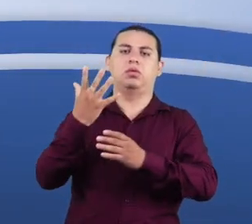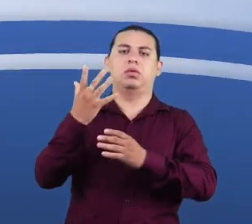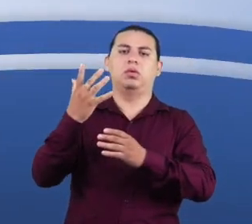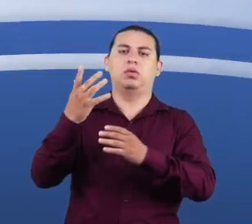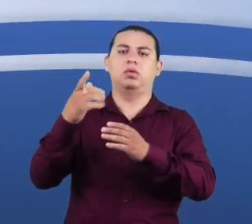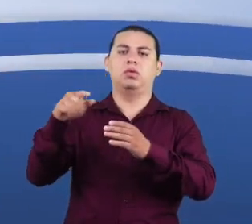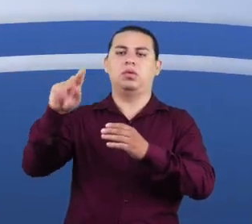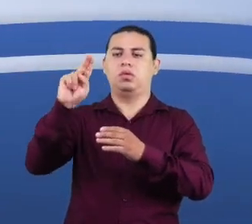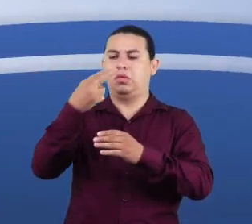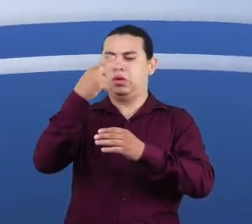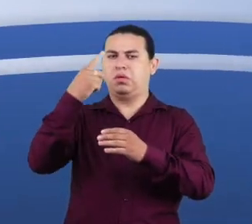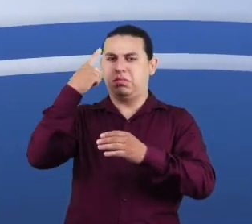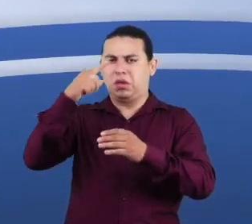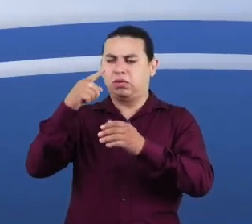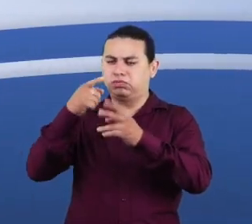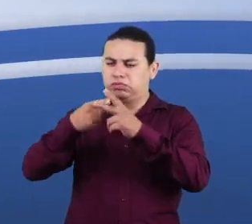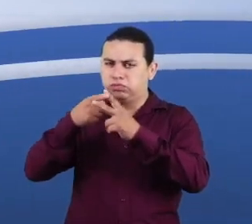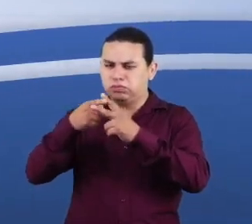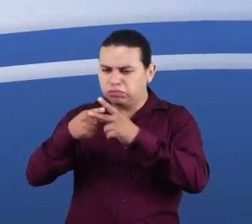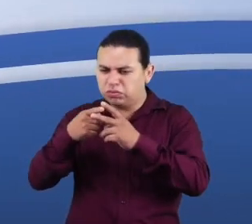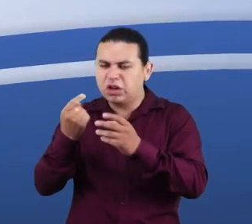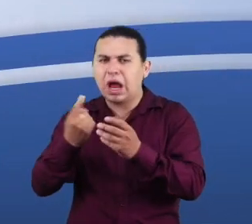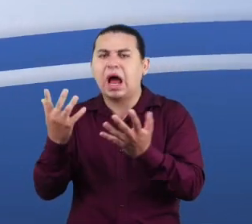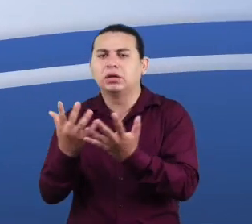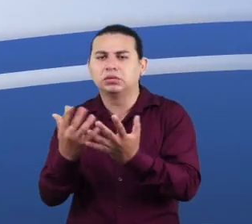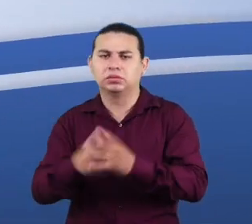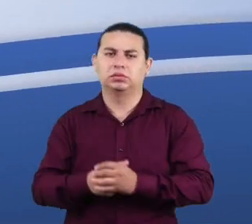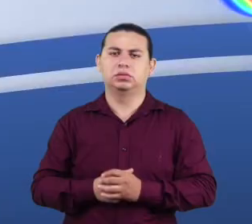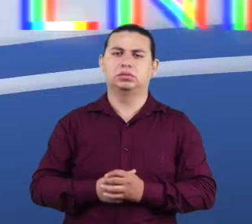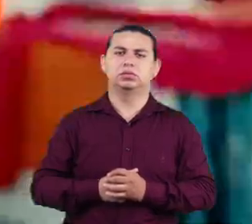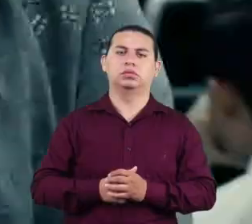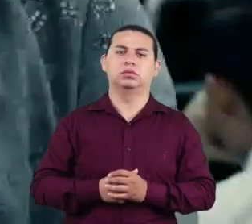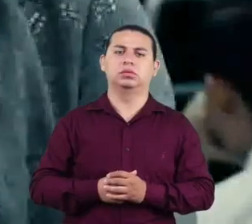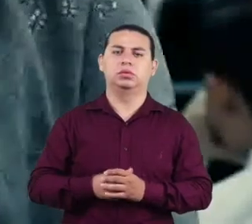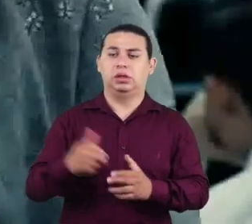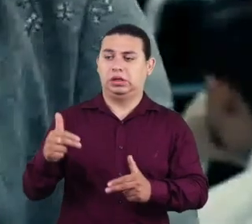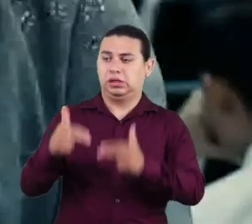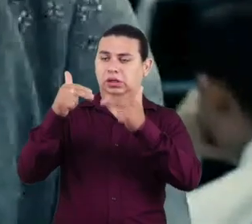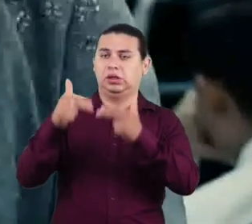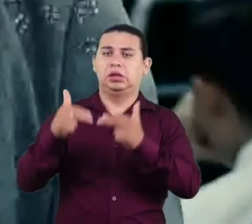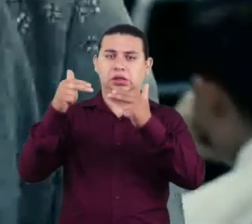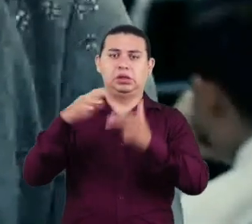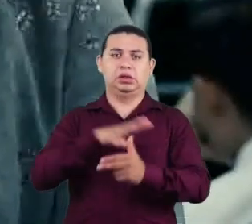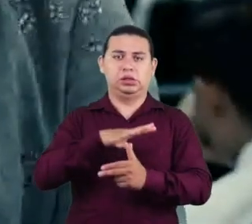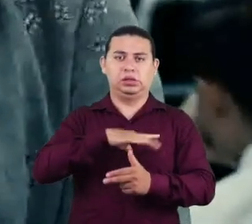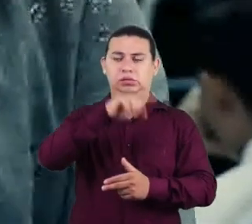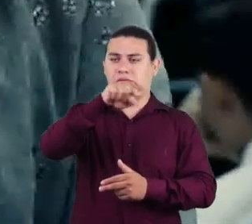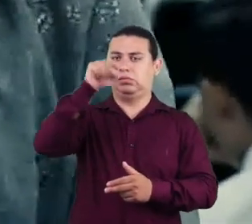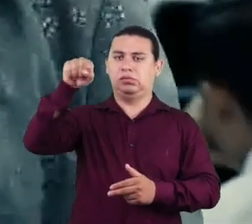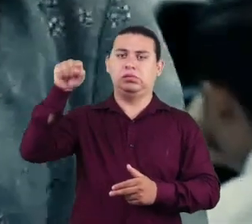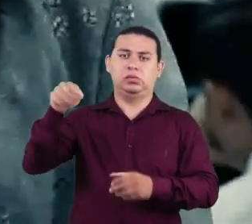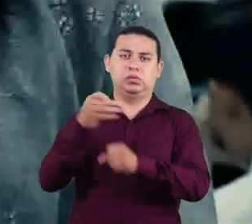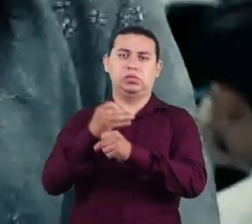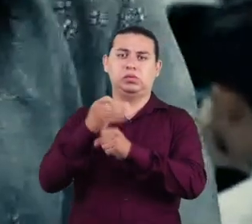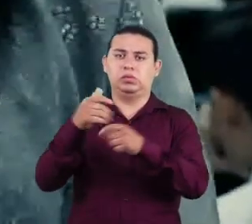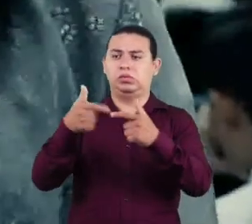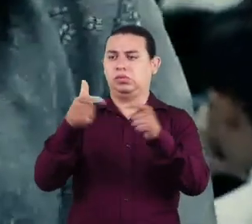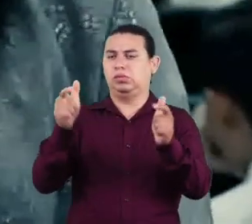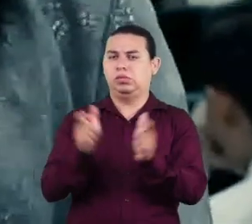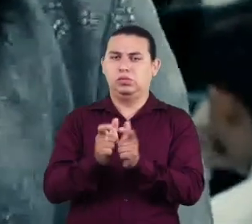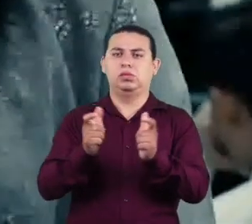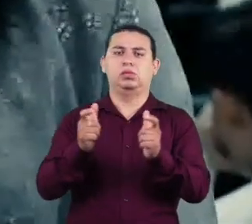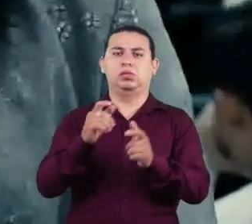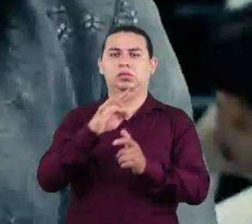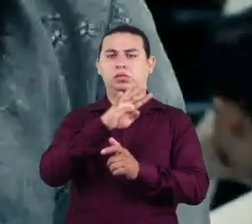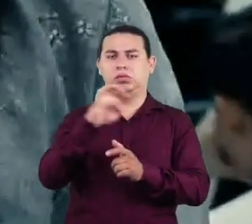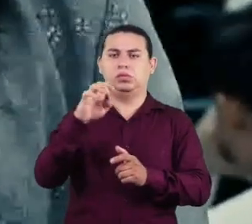el emprendimiento entre la comunidad universitaria. ¡Somos Guapo! El plan de negocios que está presentando ahorita el